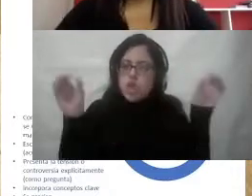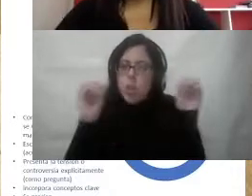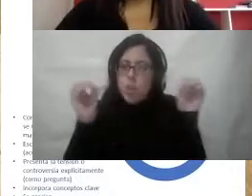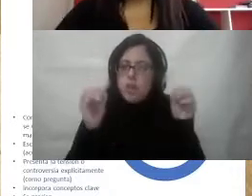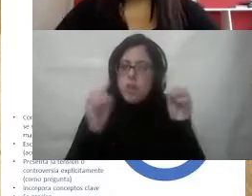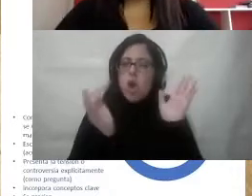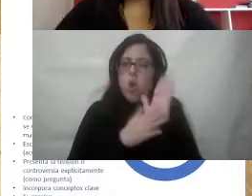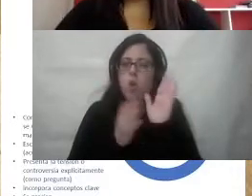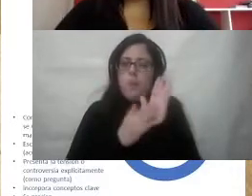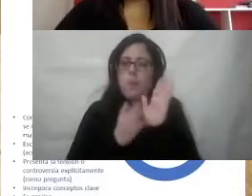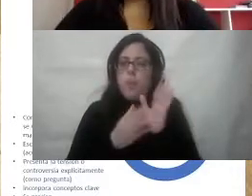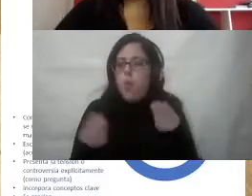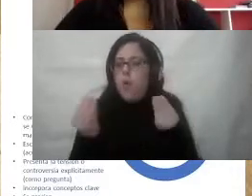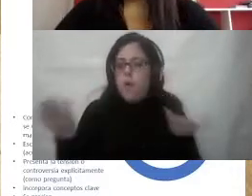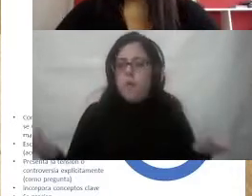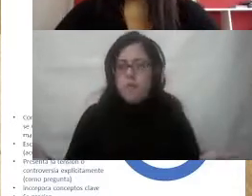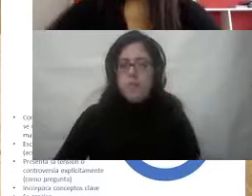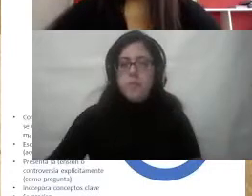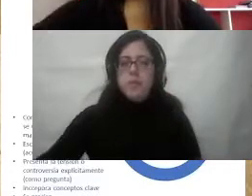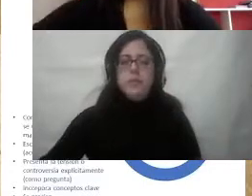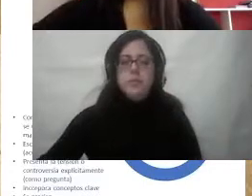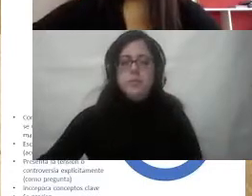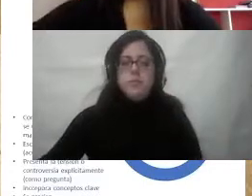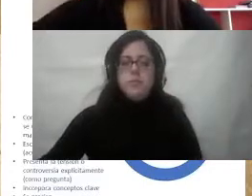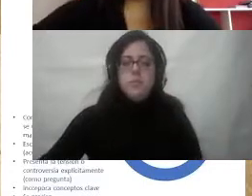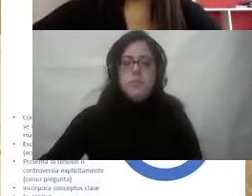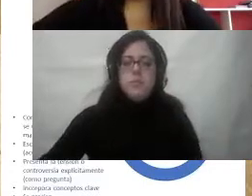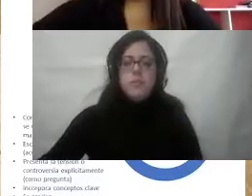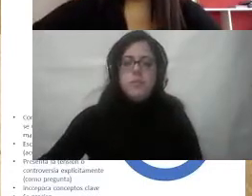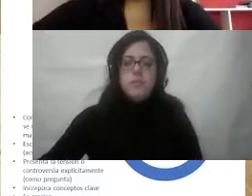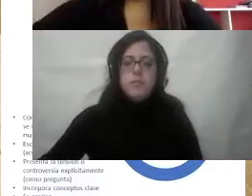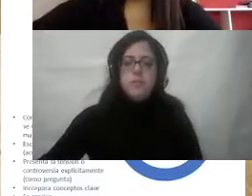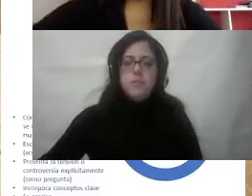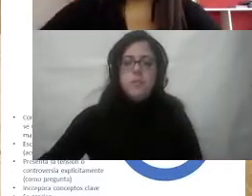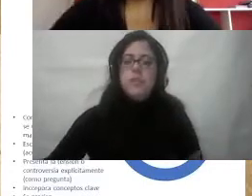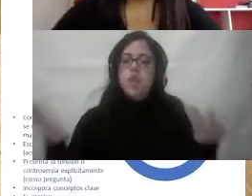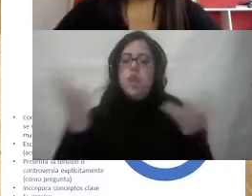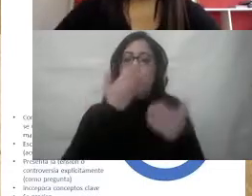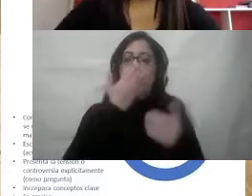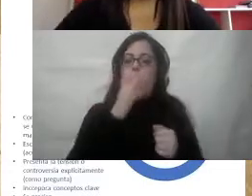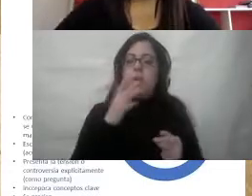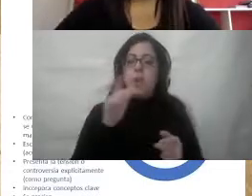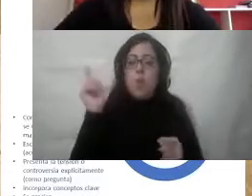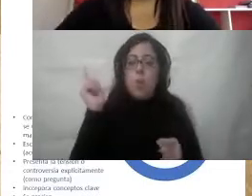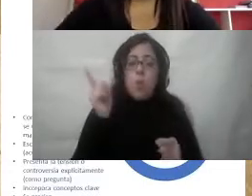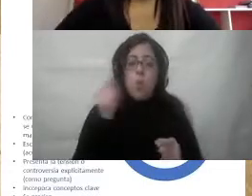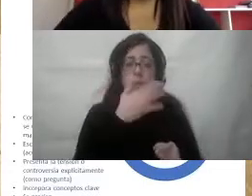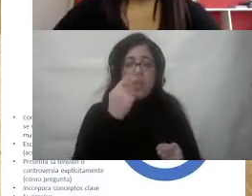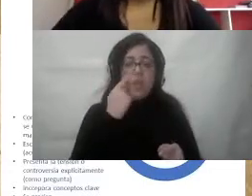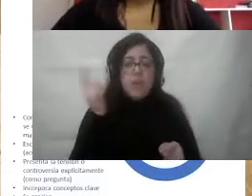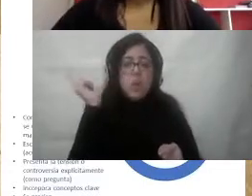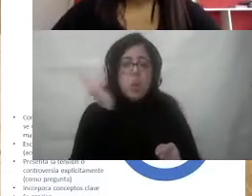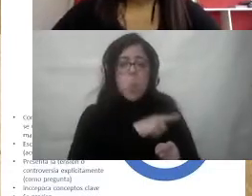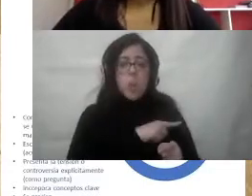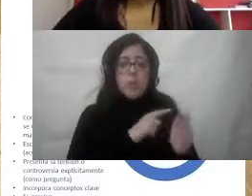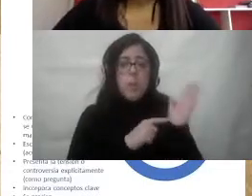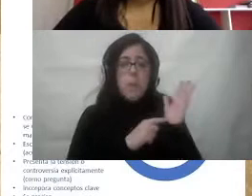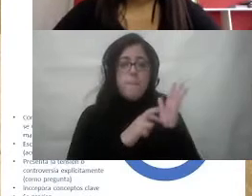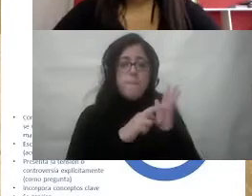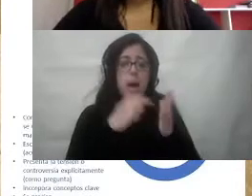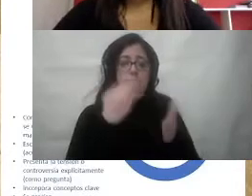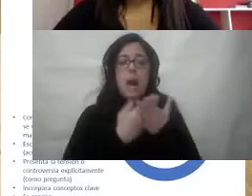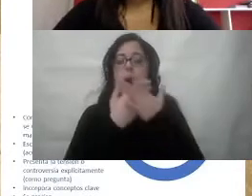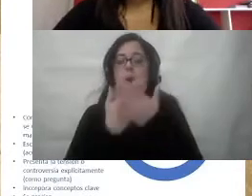fundamentos de cómo poder mejorarla, porque si fijan, el último paso de esta propuesta es que los